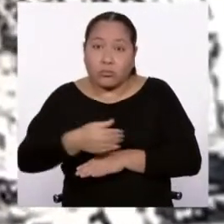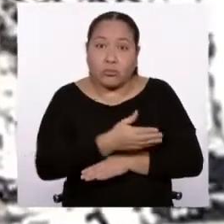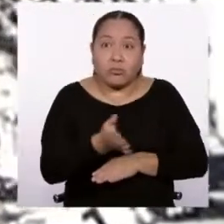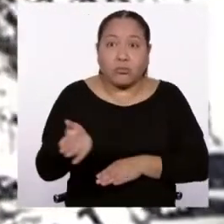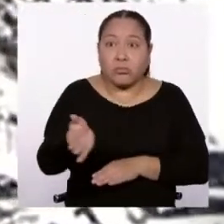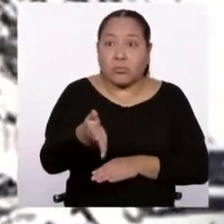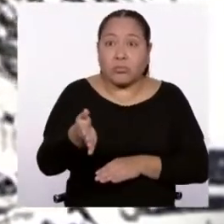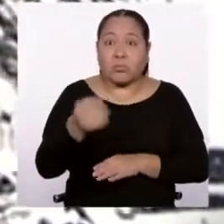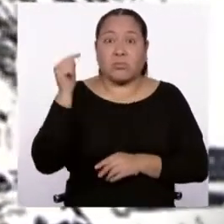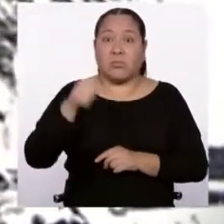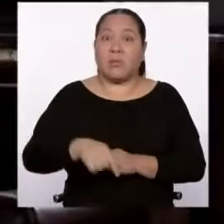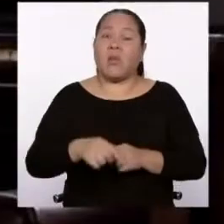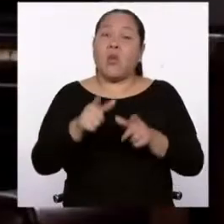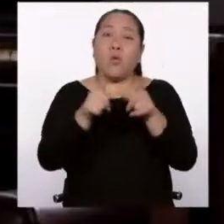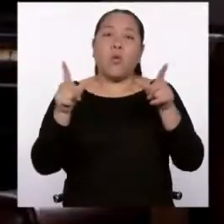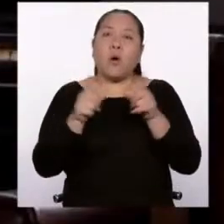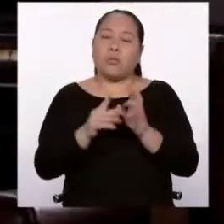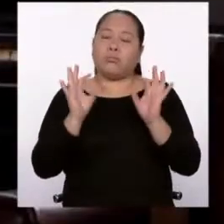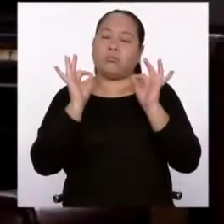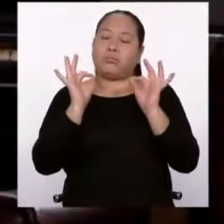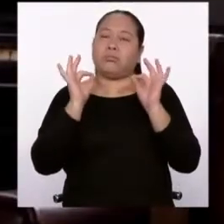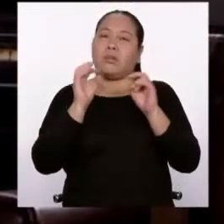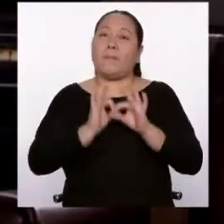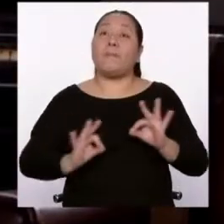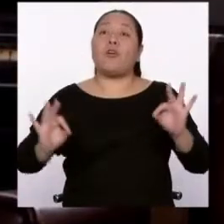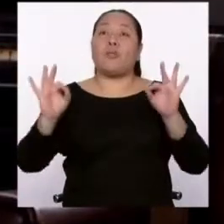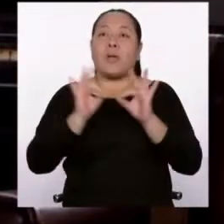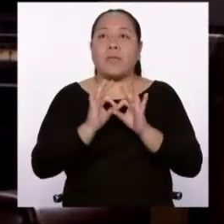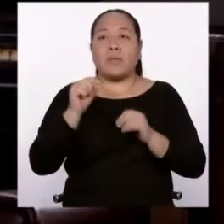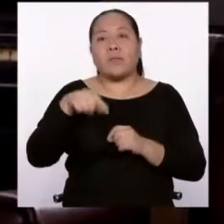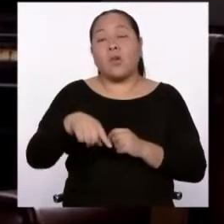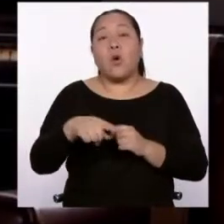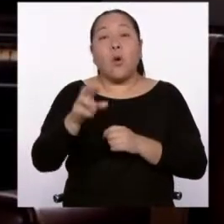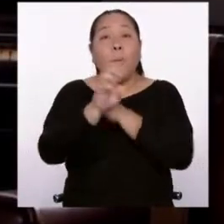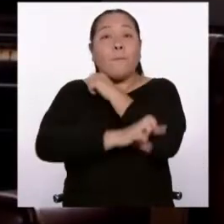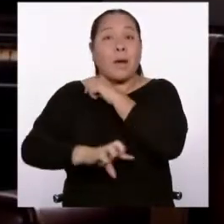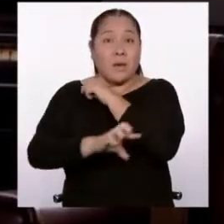total opulencia, ¿no? Un país tan rico como Bolivia